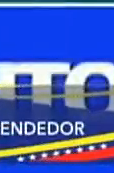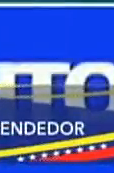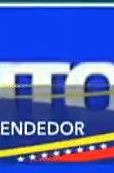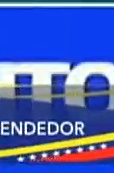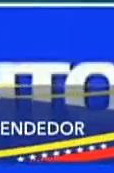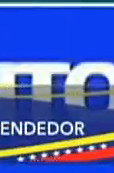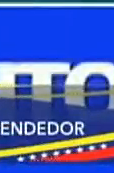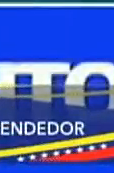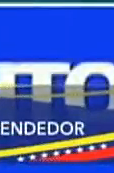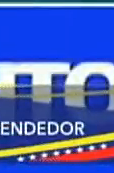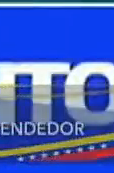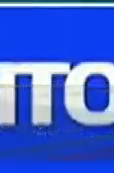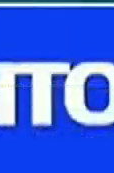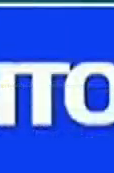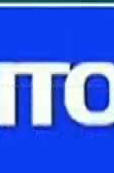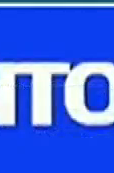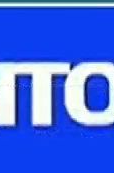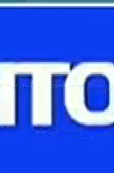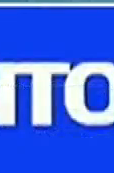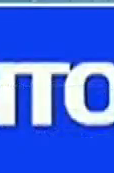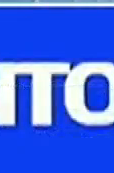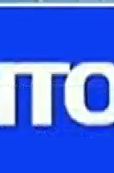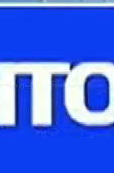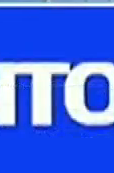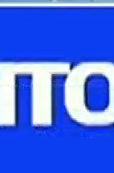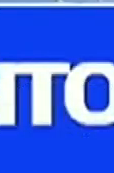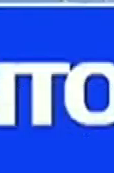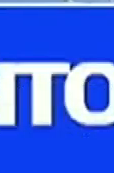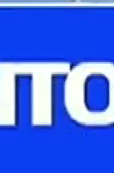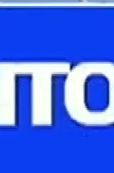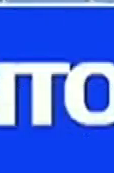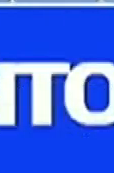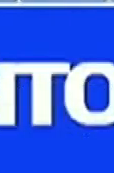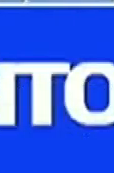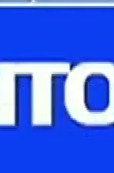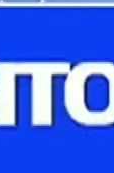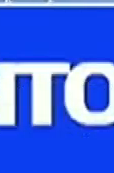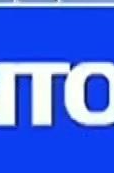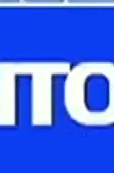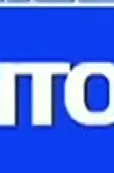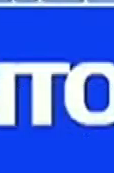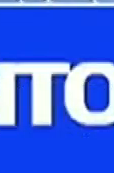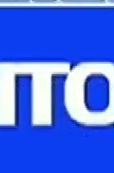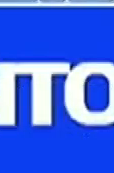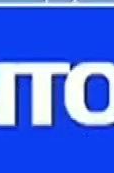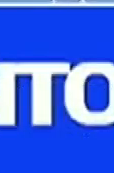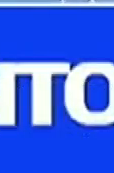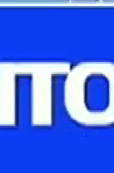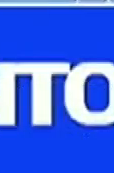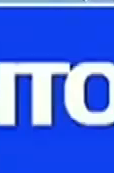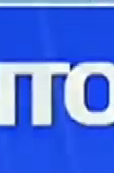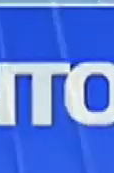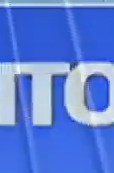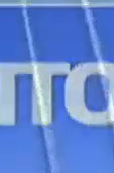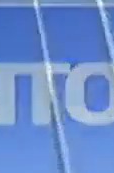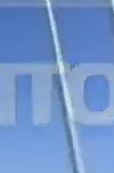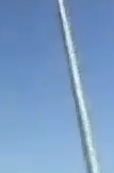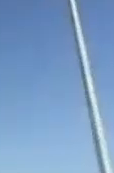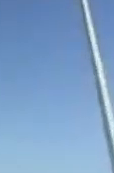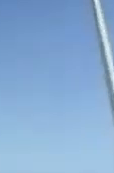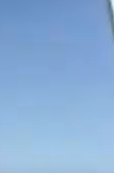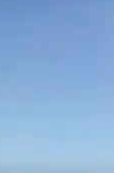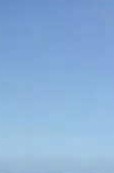de las más de 900 sanciones en contra de la estabilidad económica de nuestro país. Destacar que desde el año 2015